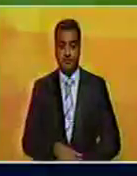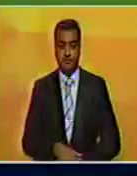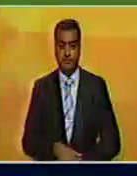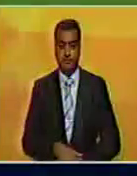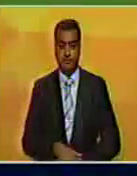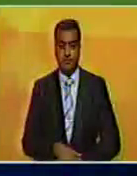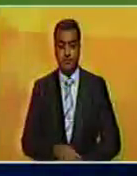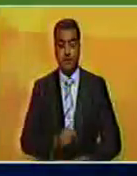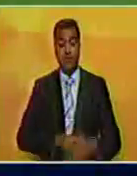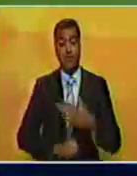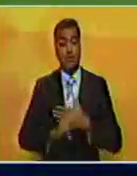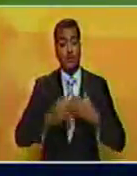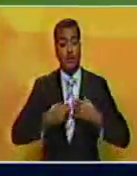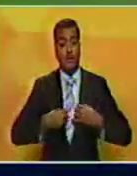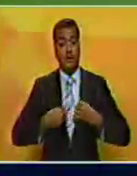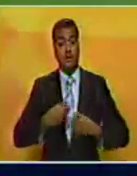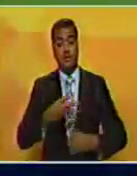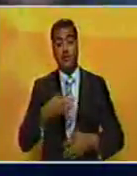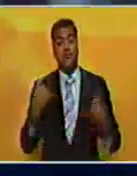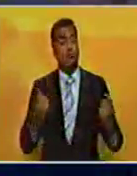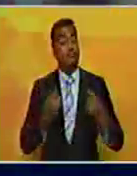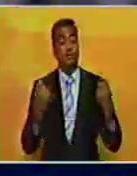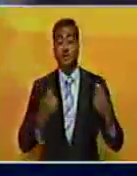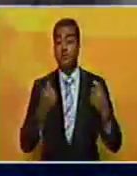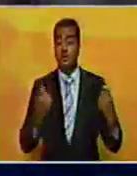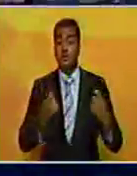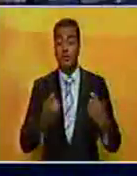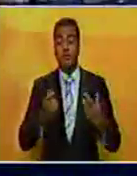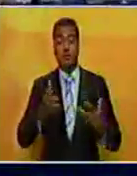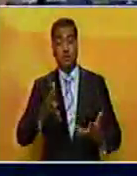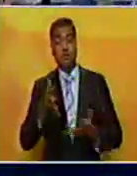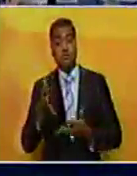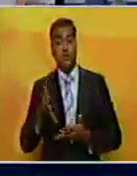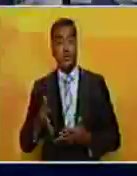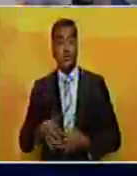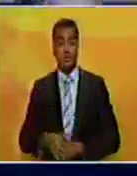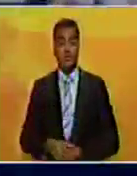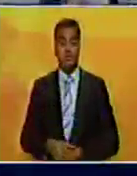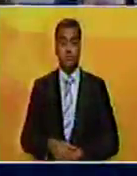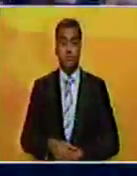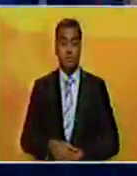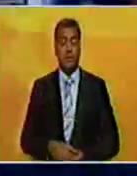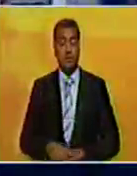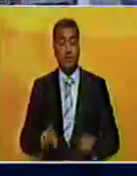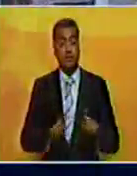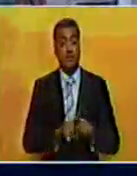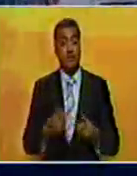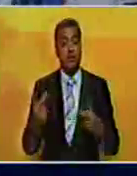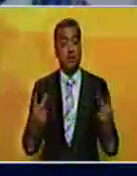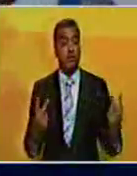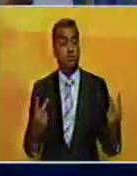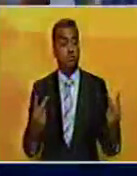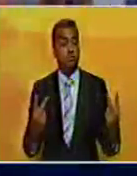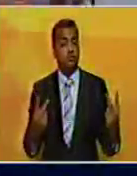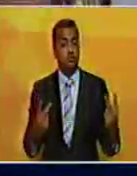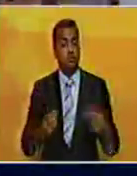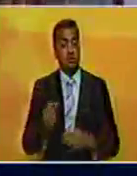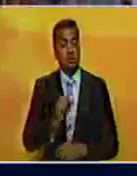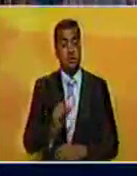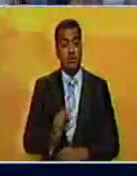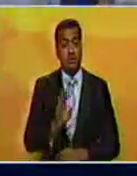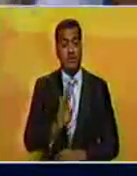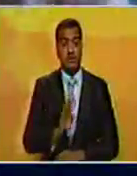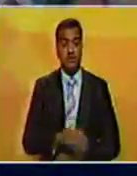En notas del fútbol, el Real Madrid no pudo celebrar como esperaba la entrega del trofeo de campeón de liga y empató con el Valencia a 2 tantos en el Estadio Santiago